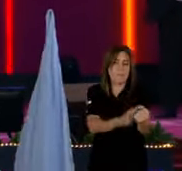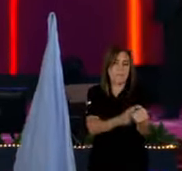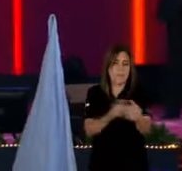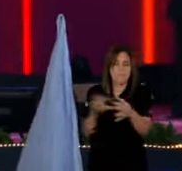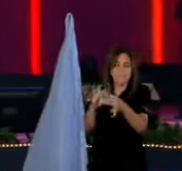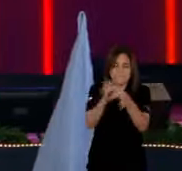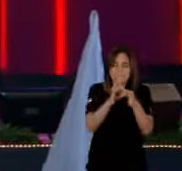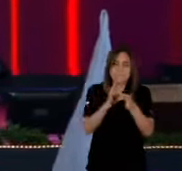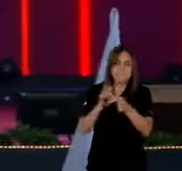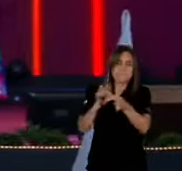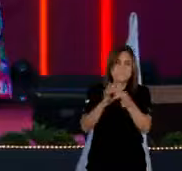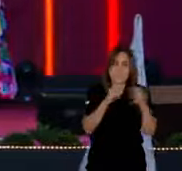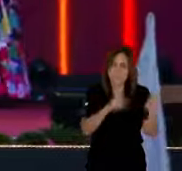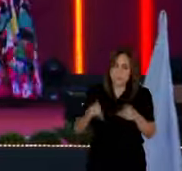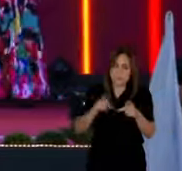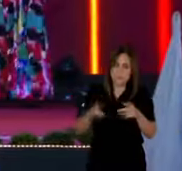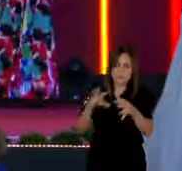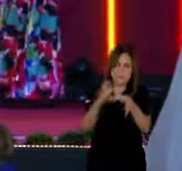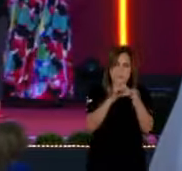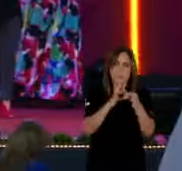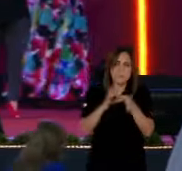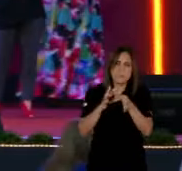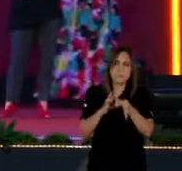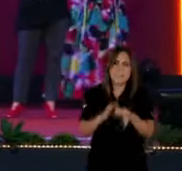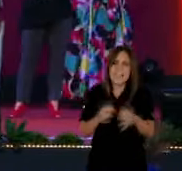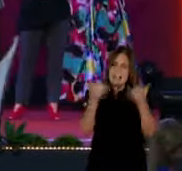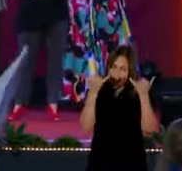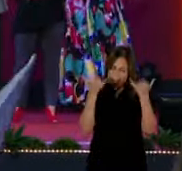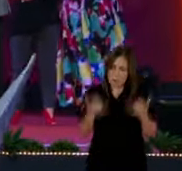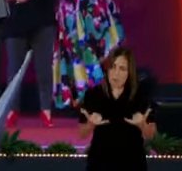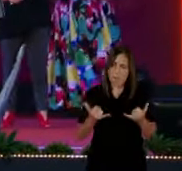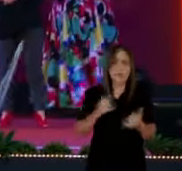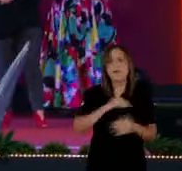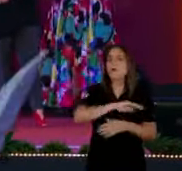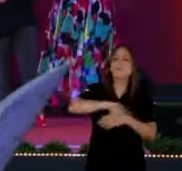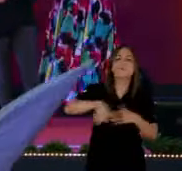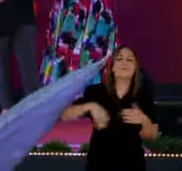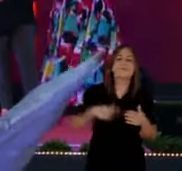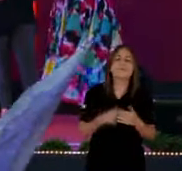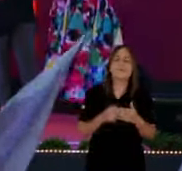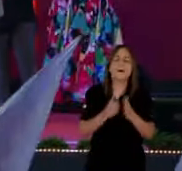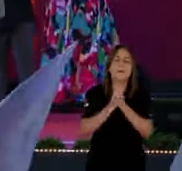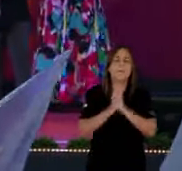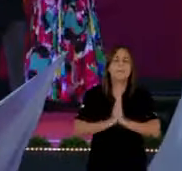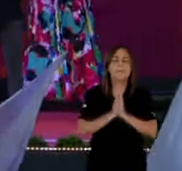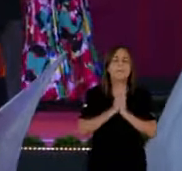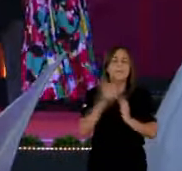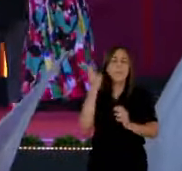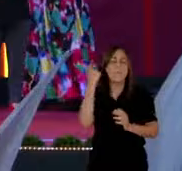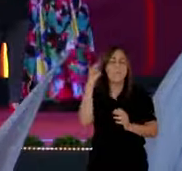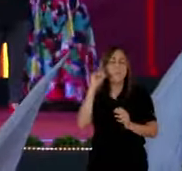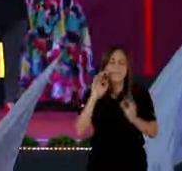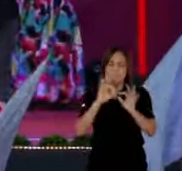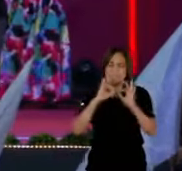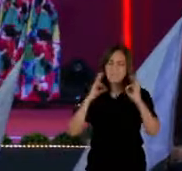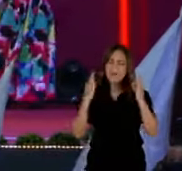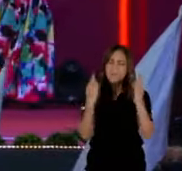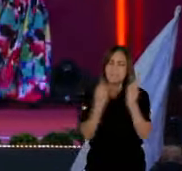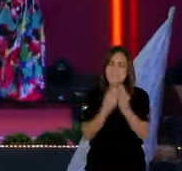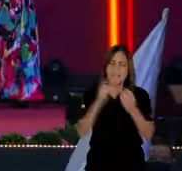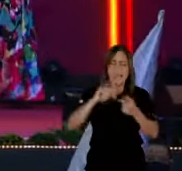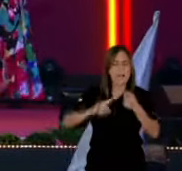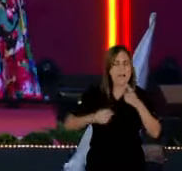une, que en esta hora toda petición por aquellos familiares y amigos que están